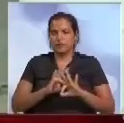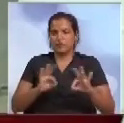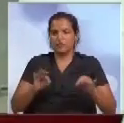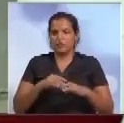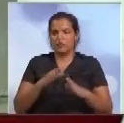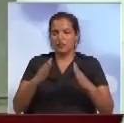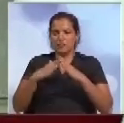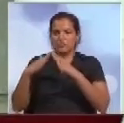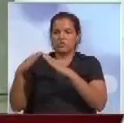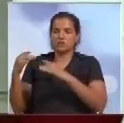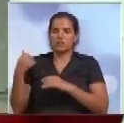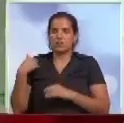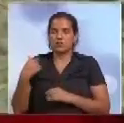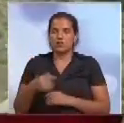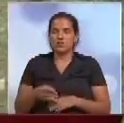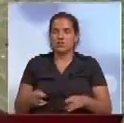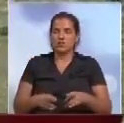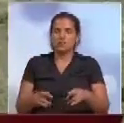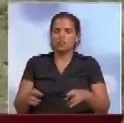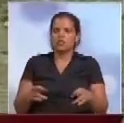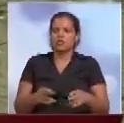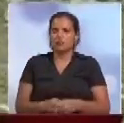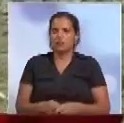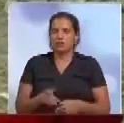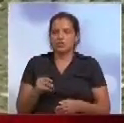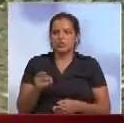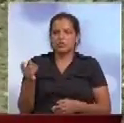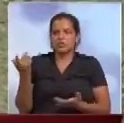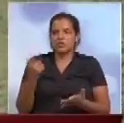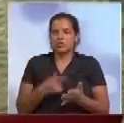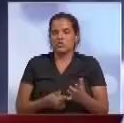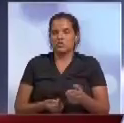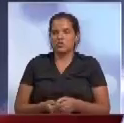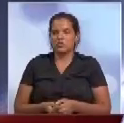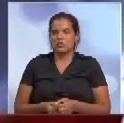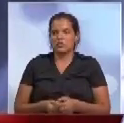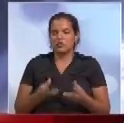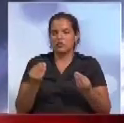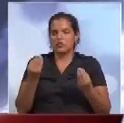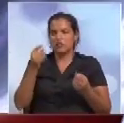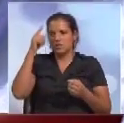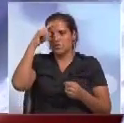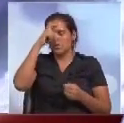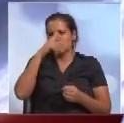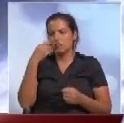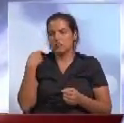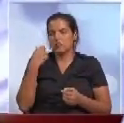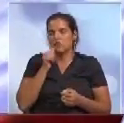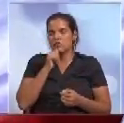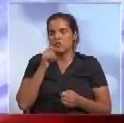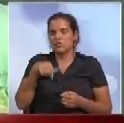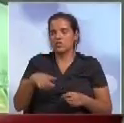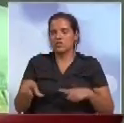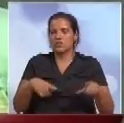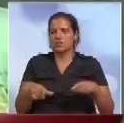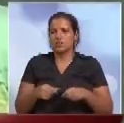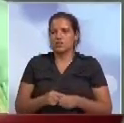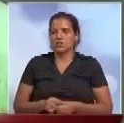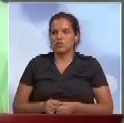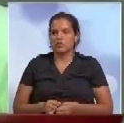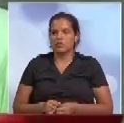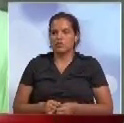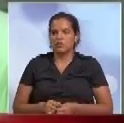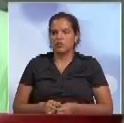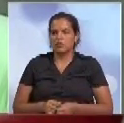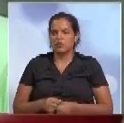hogar tiene que acudir hasta el río, por lo que no le queda otra salida, ya que es muy difícil contar con el líquido vital en su sector.